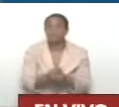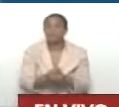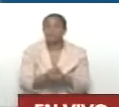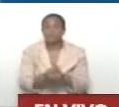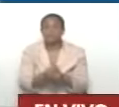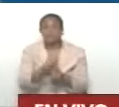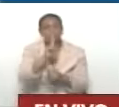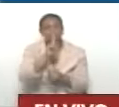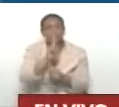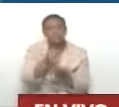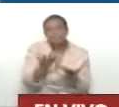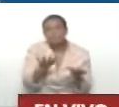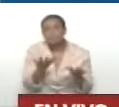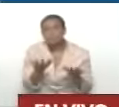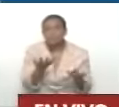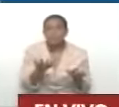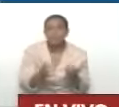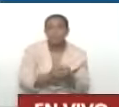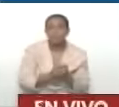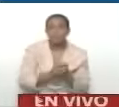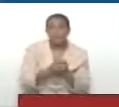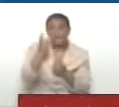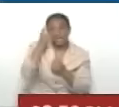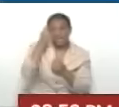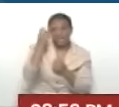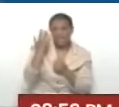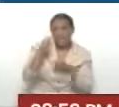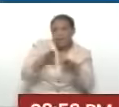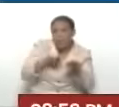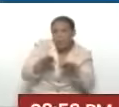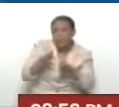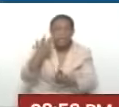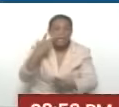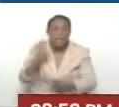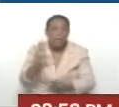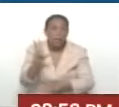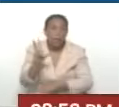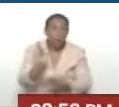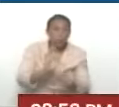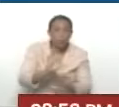Y el jueves creo que fue, el viernes,